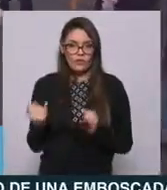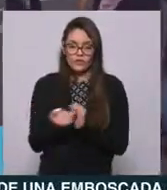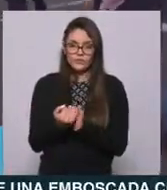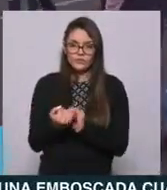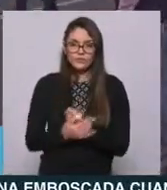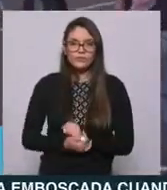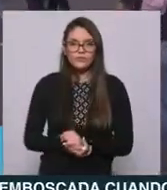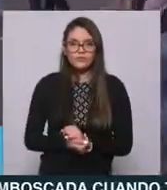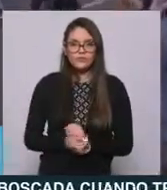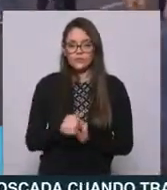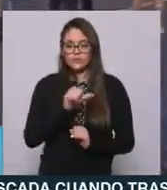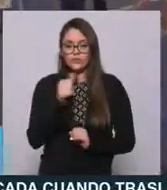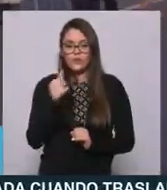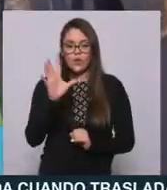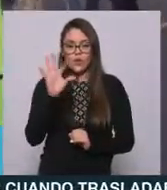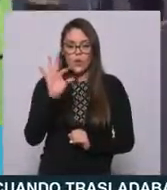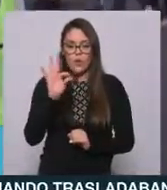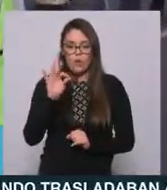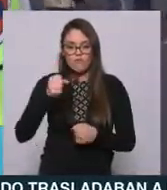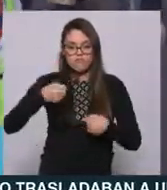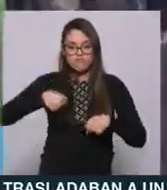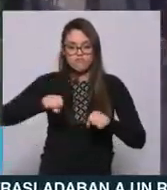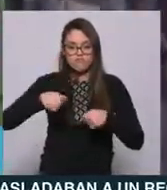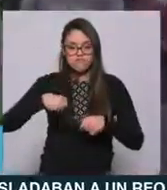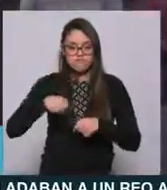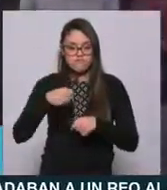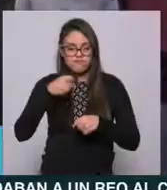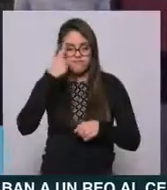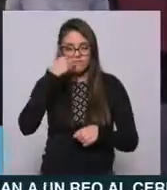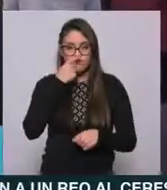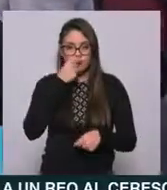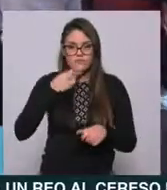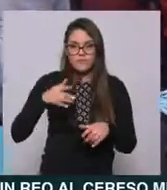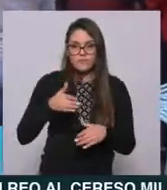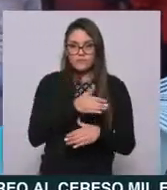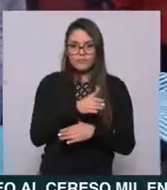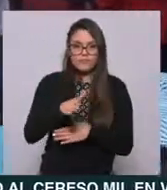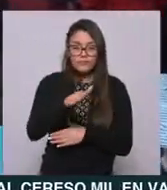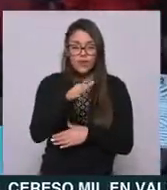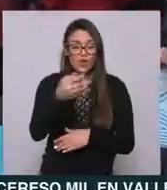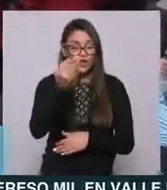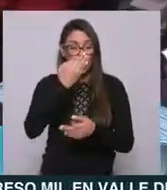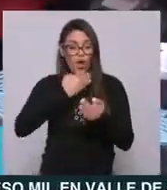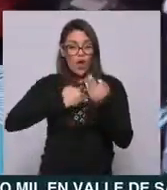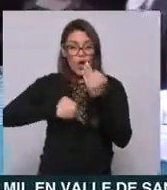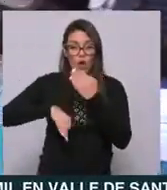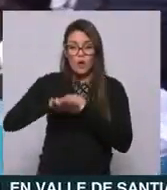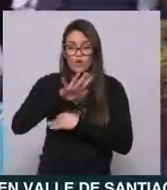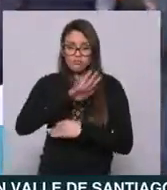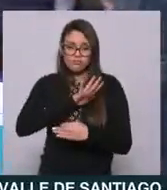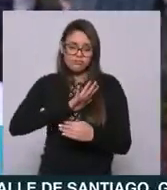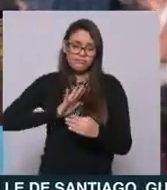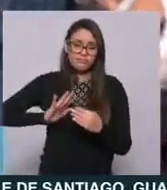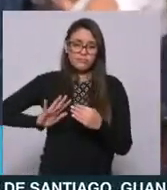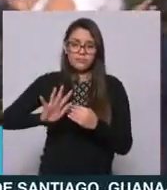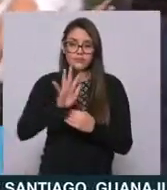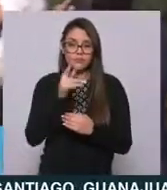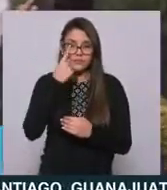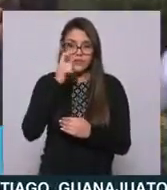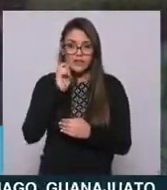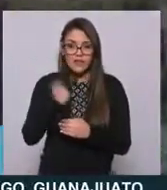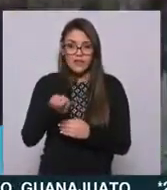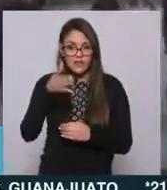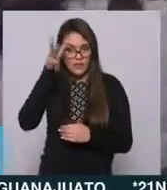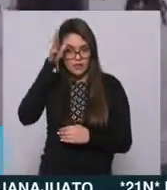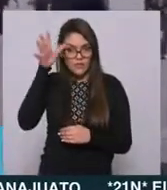también 40 motopatrullas en la calle, 2.300 bomberos, prácticamente todos los funcionarios del heroico